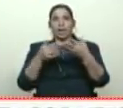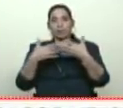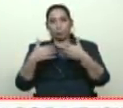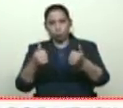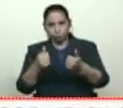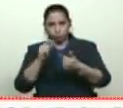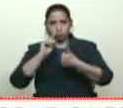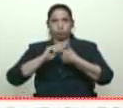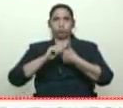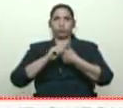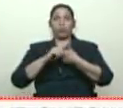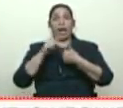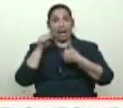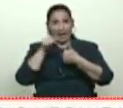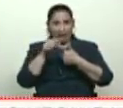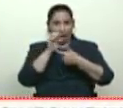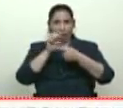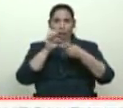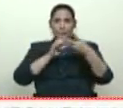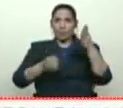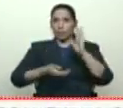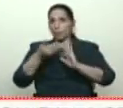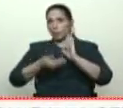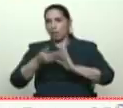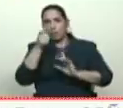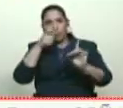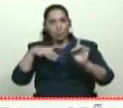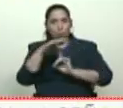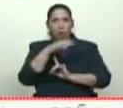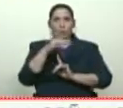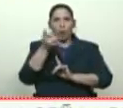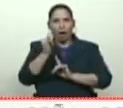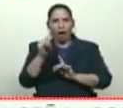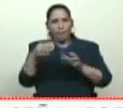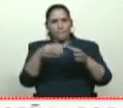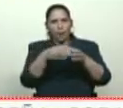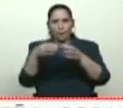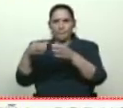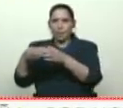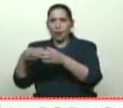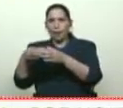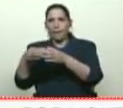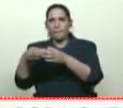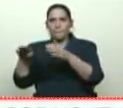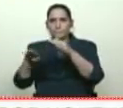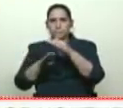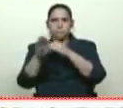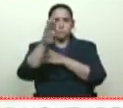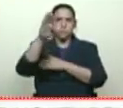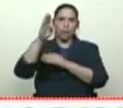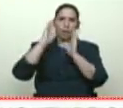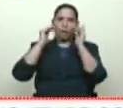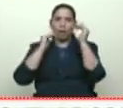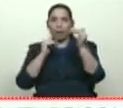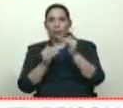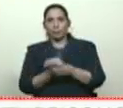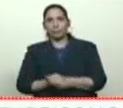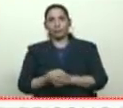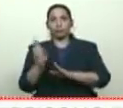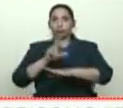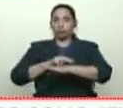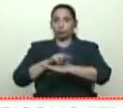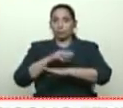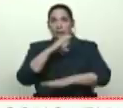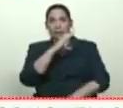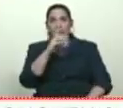seguridad, son elementos esenciales. Por eso hay un núcleo de barrio adentro y un módulo de atención primaria médica con